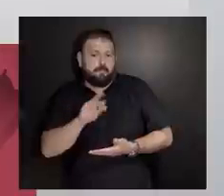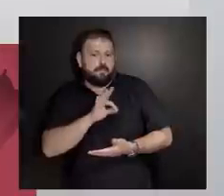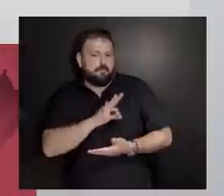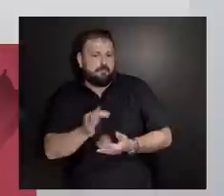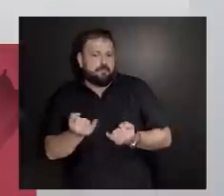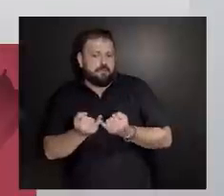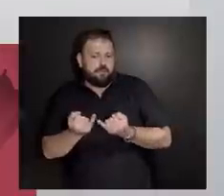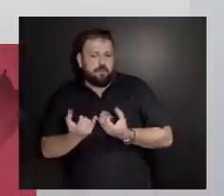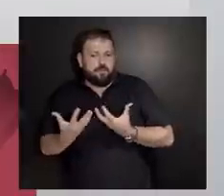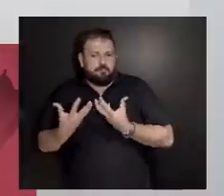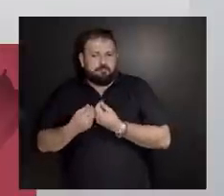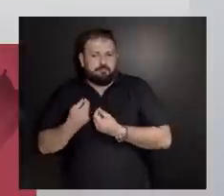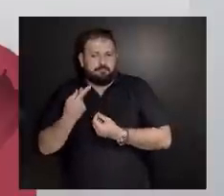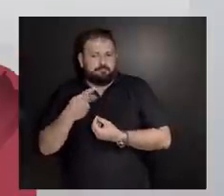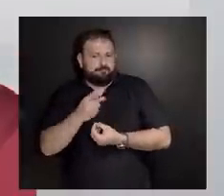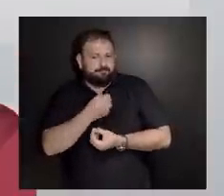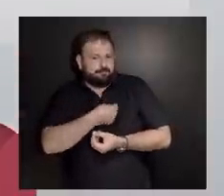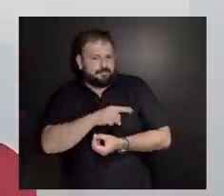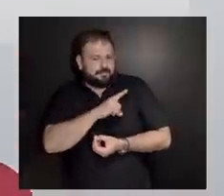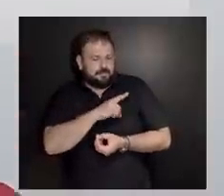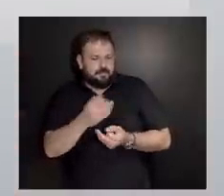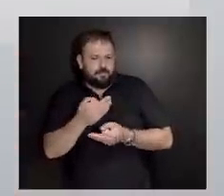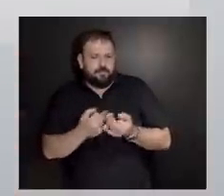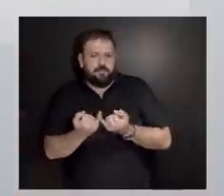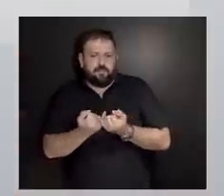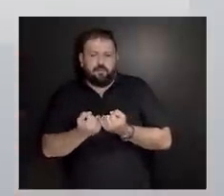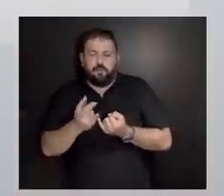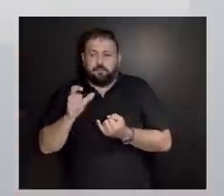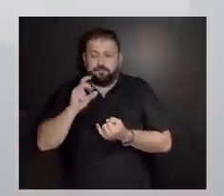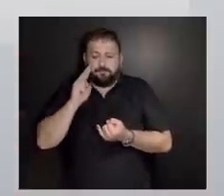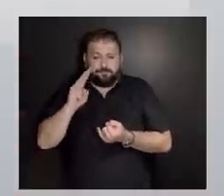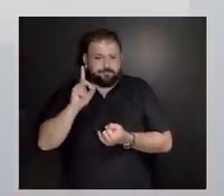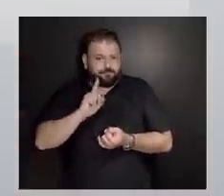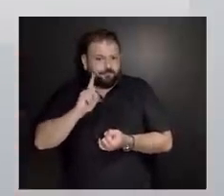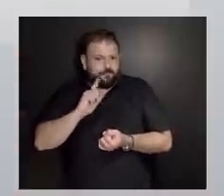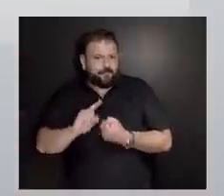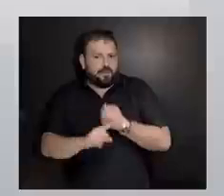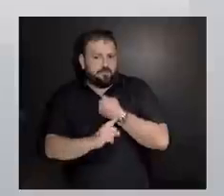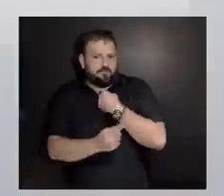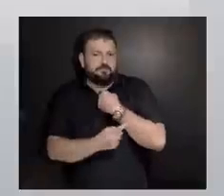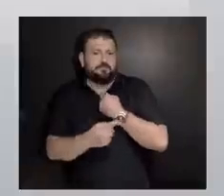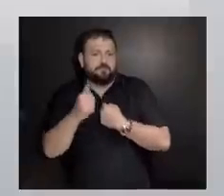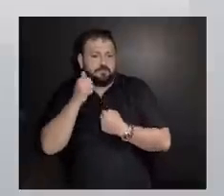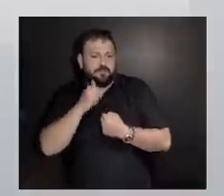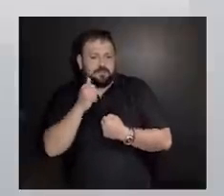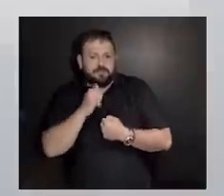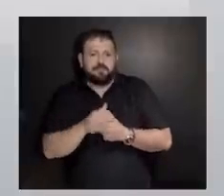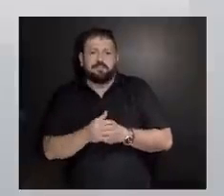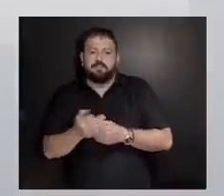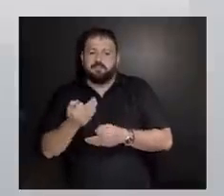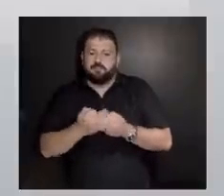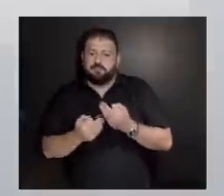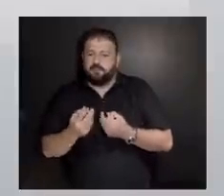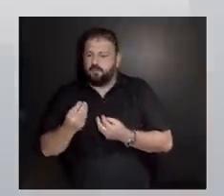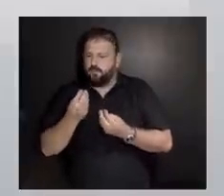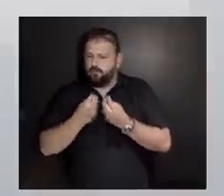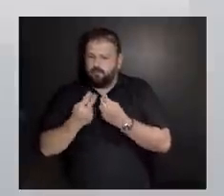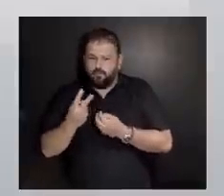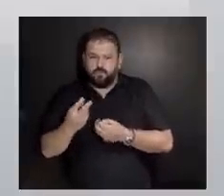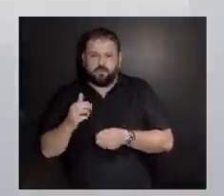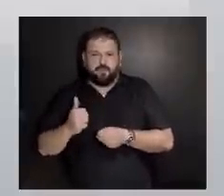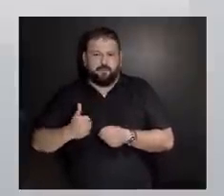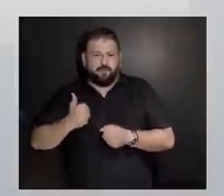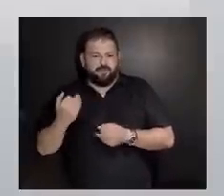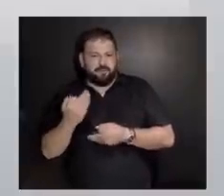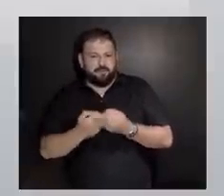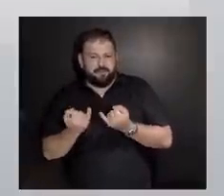Normalmente se tiene la creencia de que cuando una mujer está embarazada, pues hay que comer por dos, hay que aprovechar pues que de todas